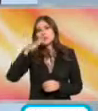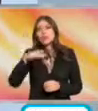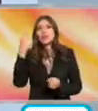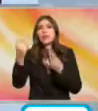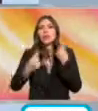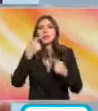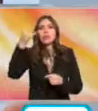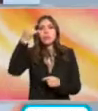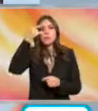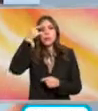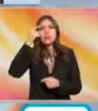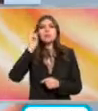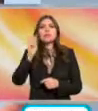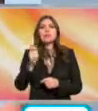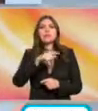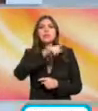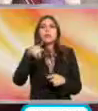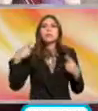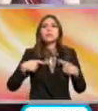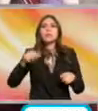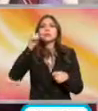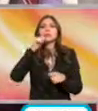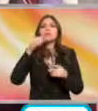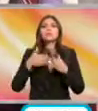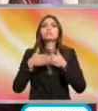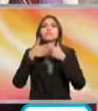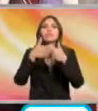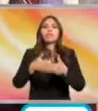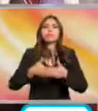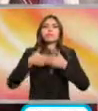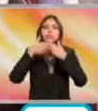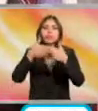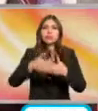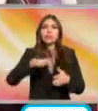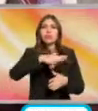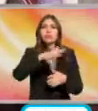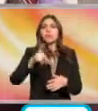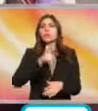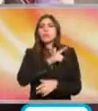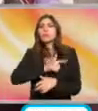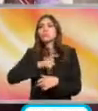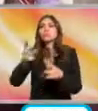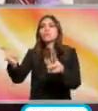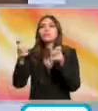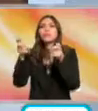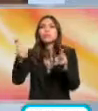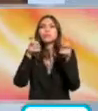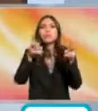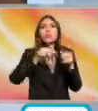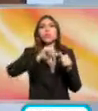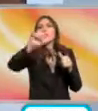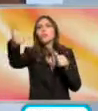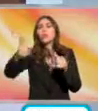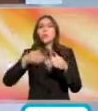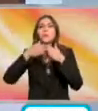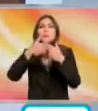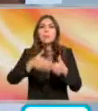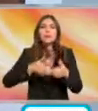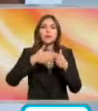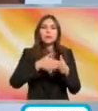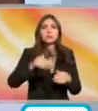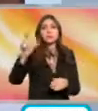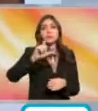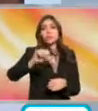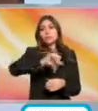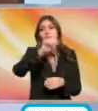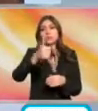eran, pues, estas personas que andaban por el mar y... ¿A qué se dedicaban a robar? Se dedicaban a robar y a asaltar barcos, bueno, en un momento donde las rutas